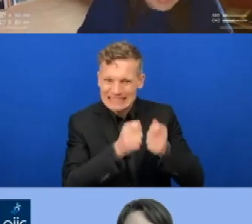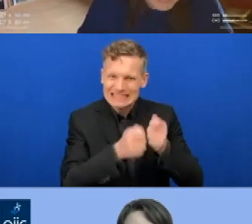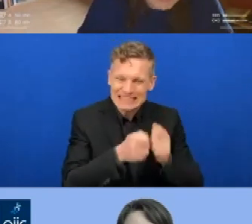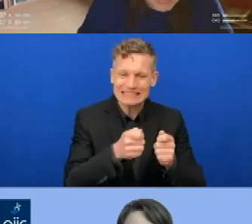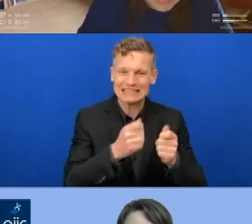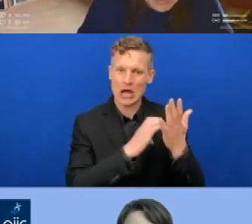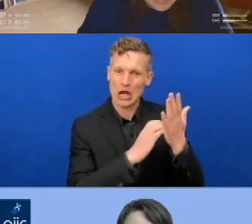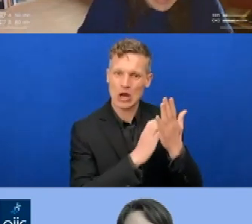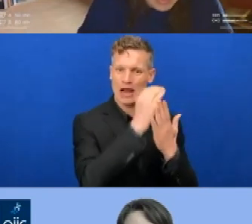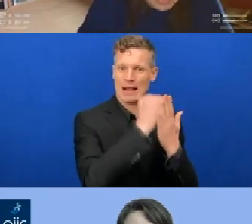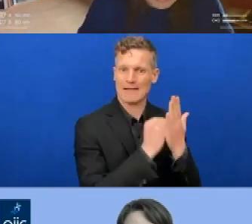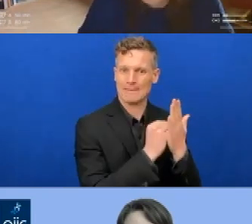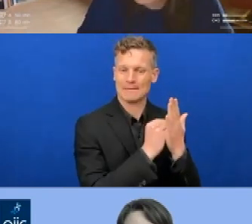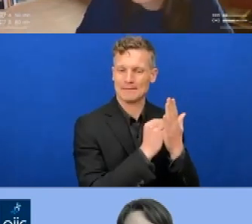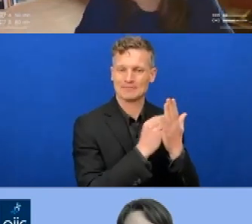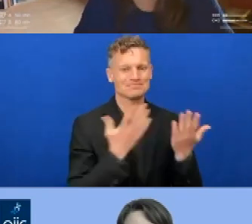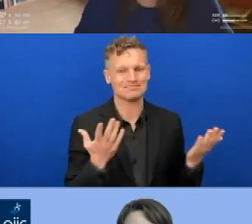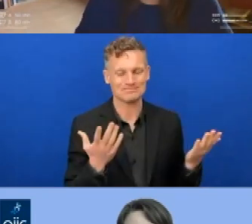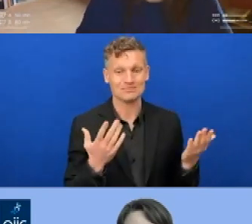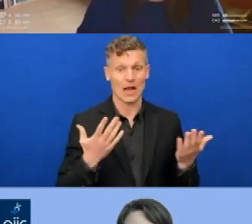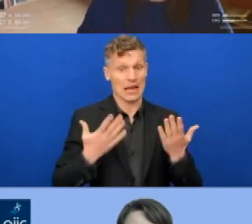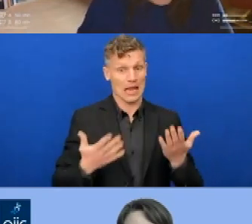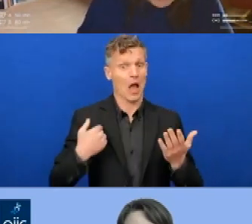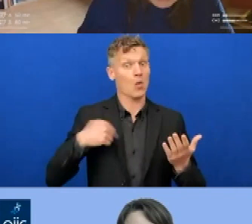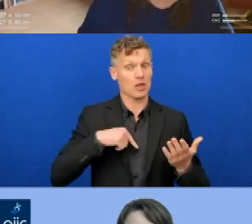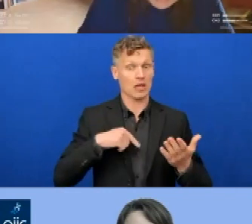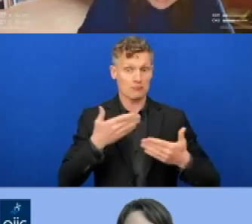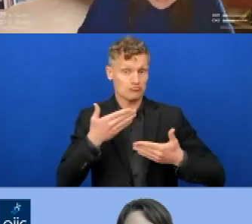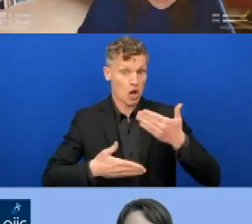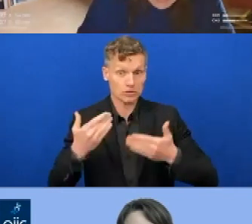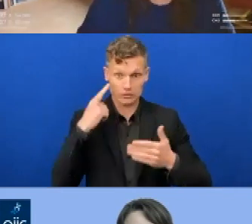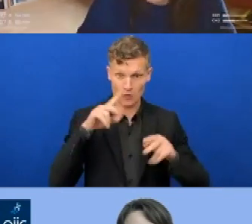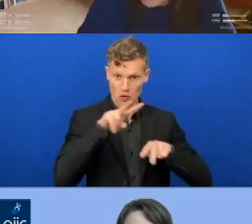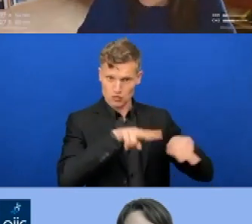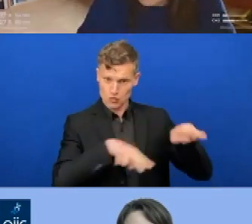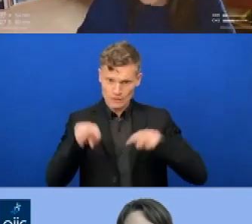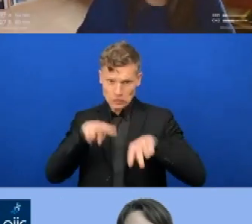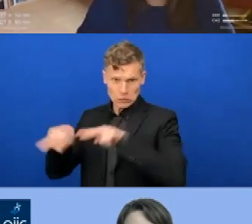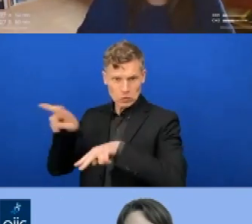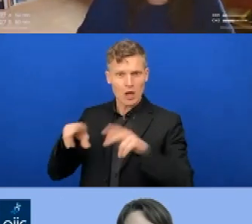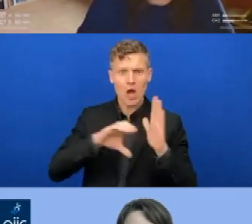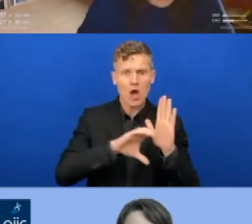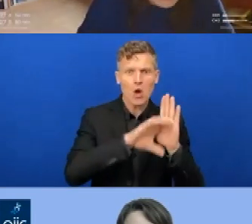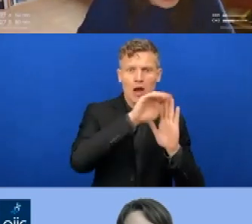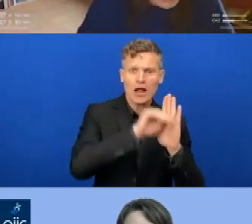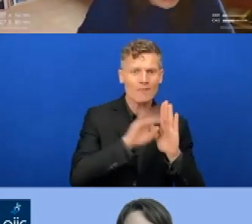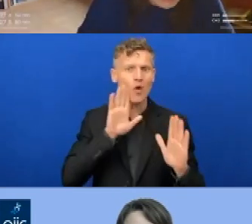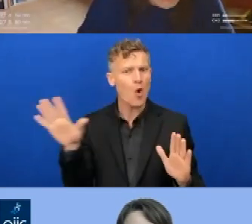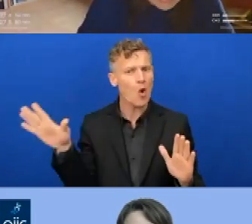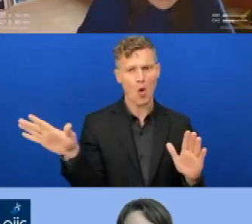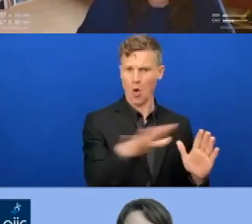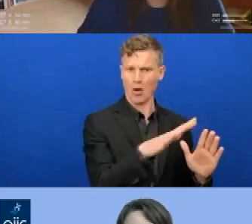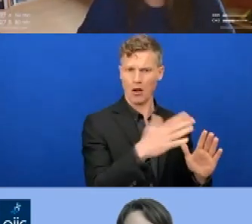establecer la lengua de signos todo el tiempo en el currículum, pero hemos revisado el plan de estudios